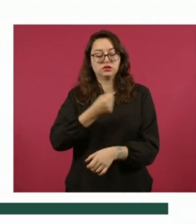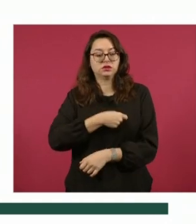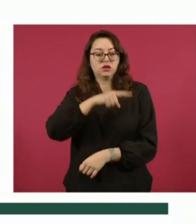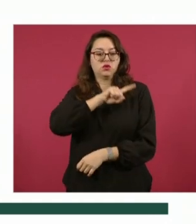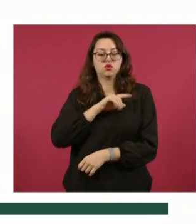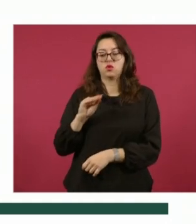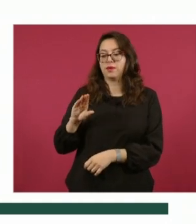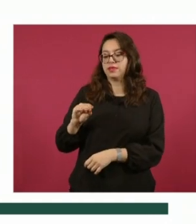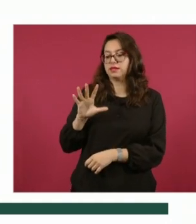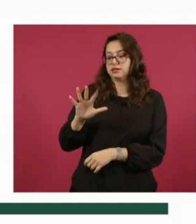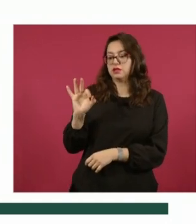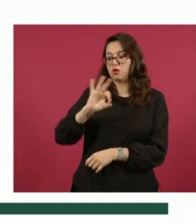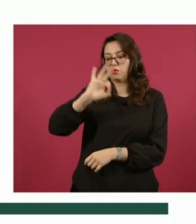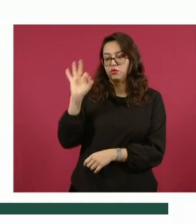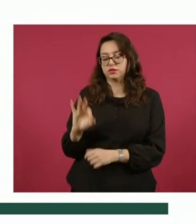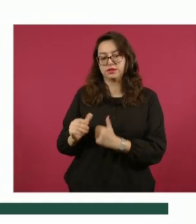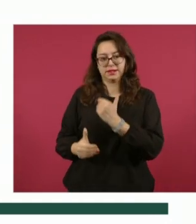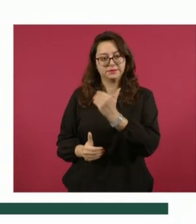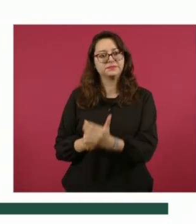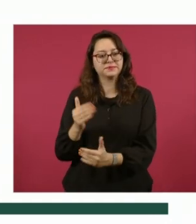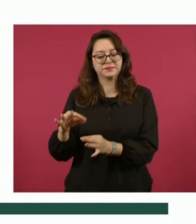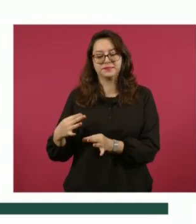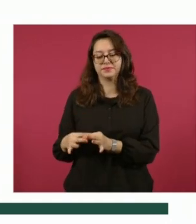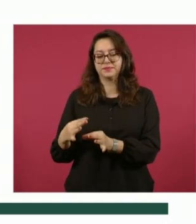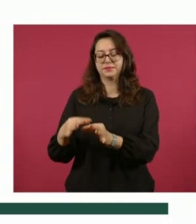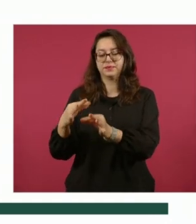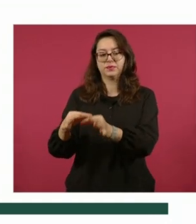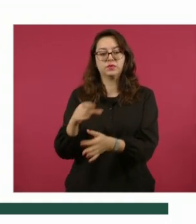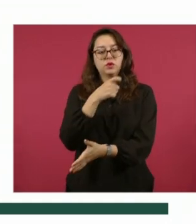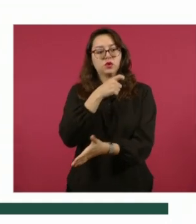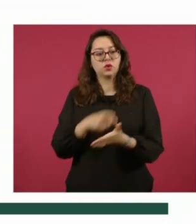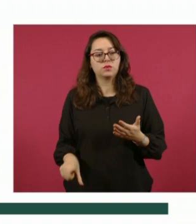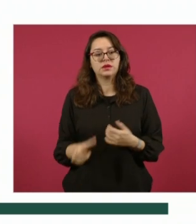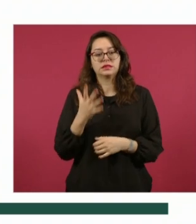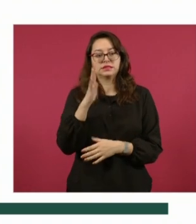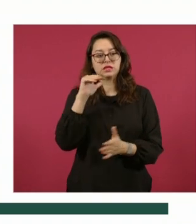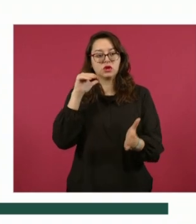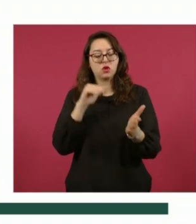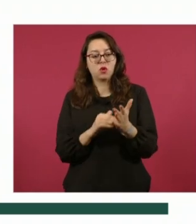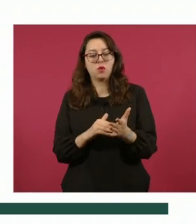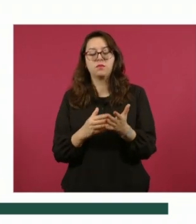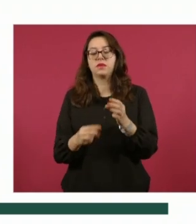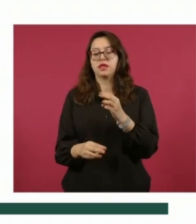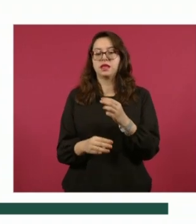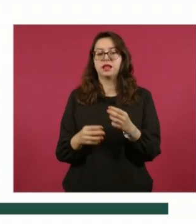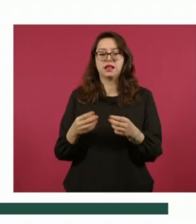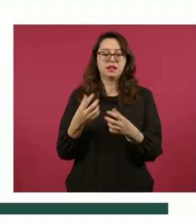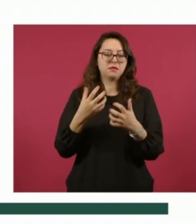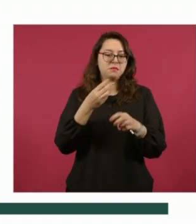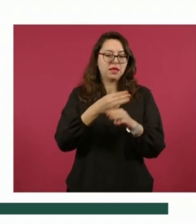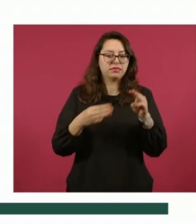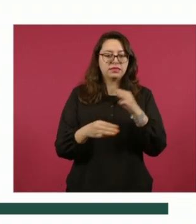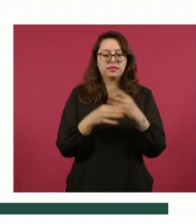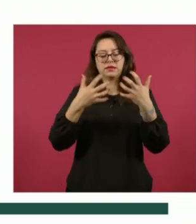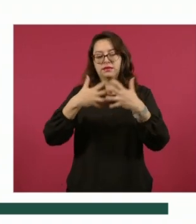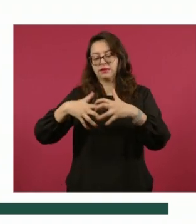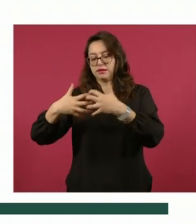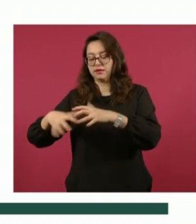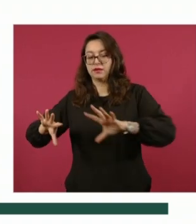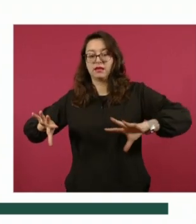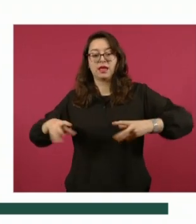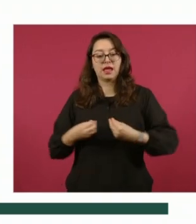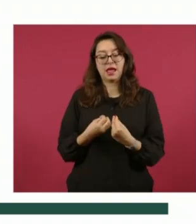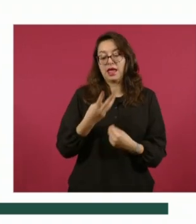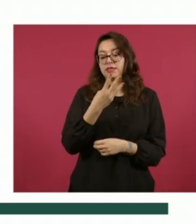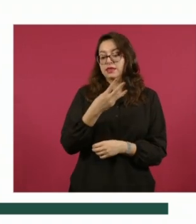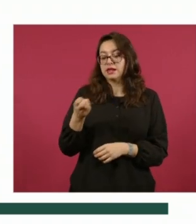en la parte de equipamiento se han comprado 5.202 equipos, se están integrando ya 398